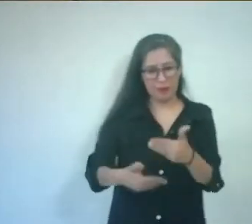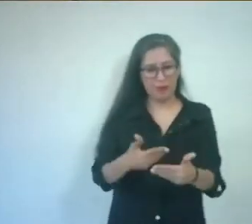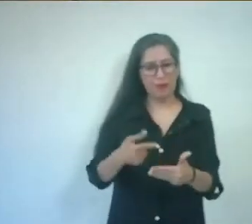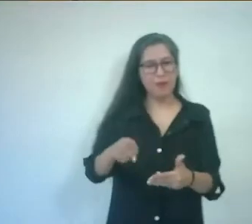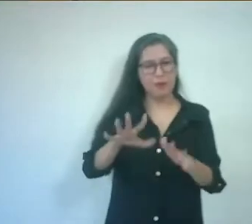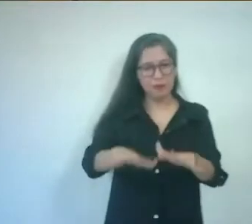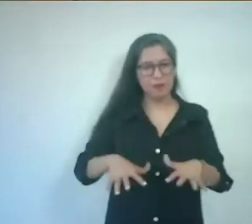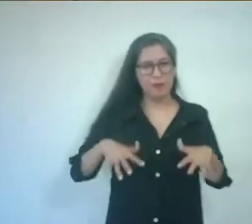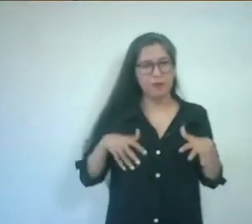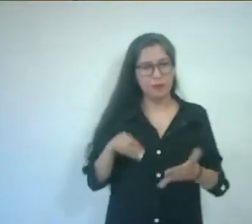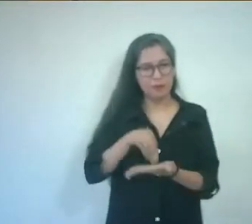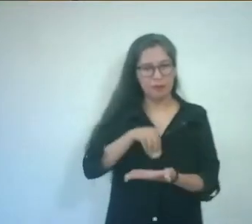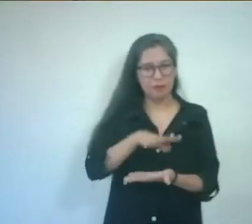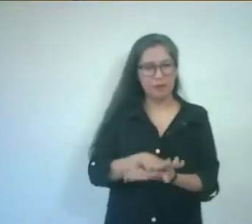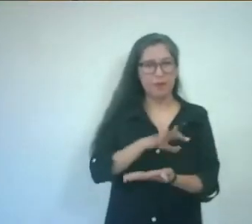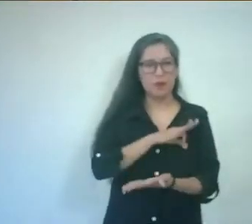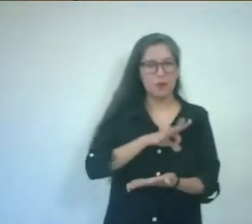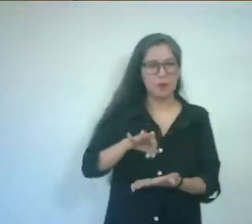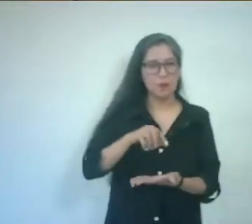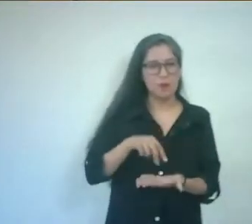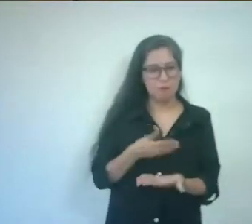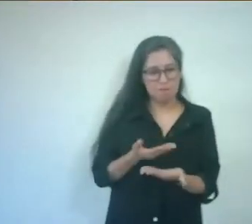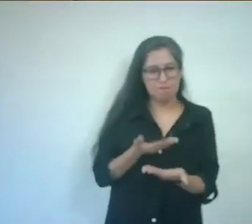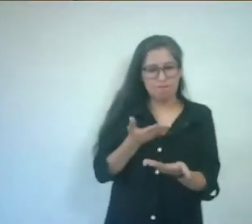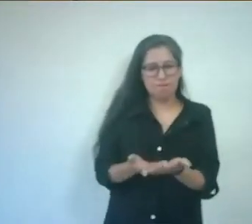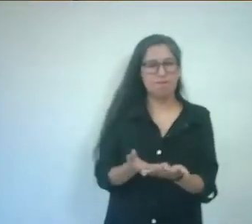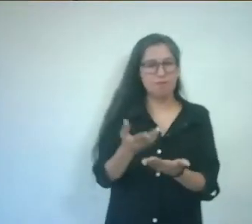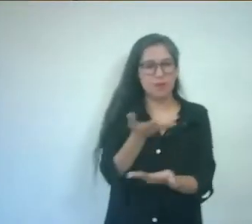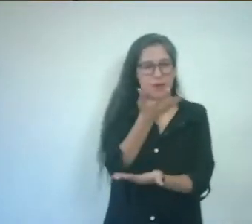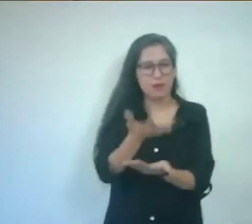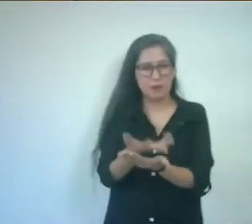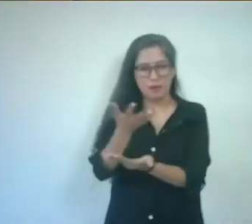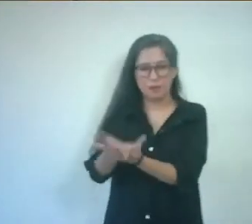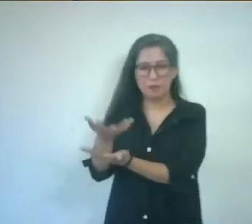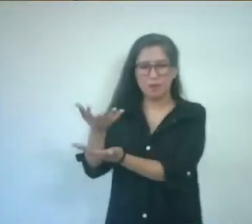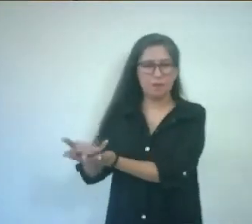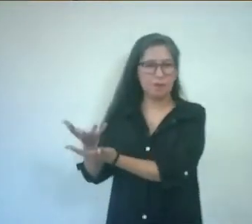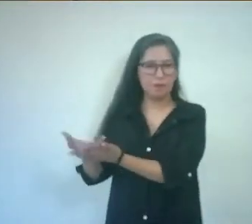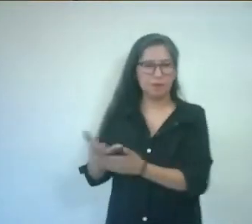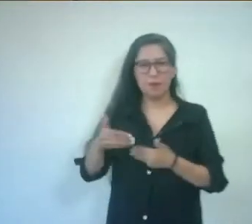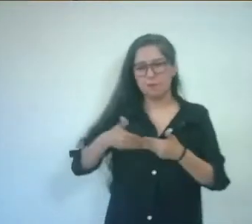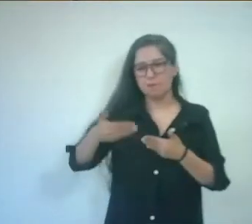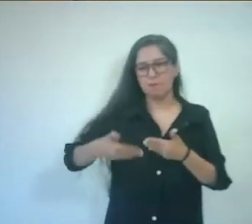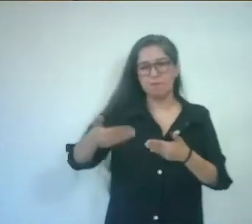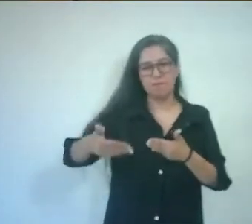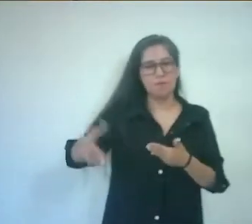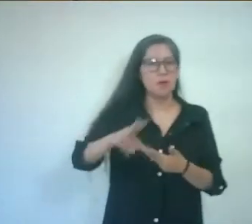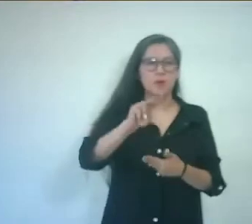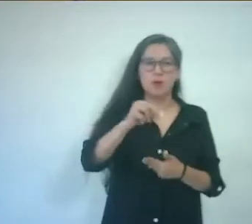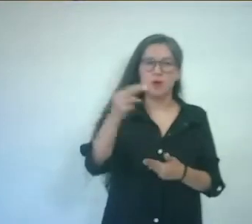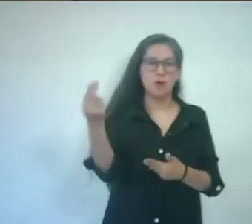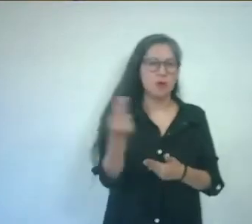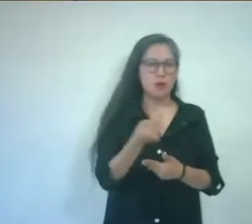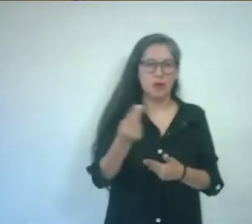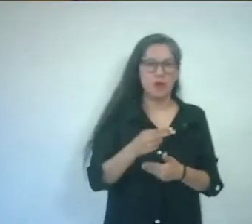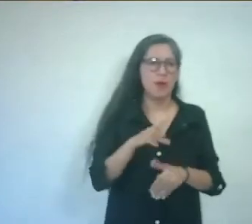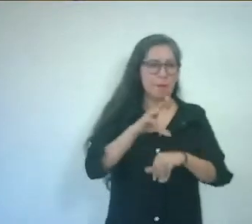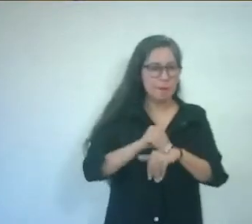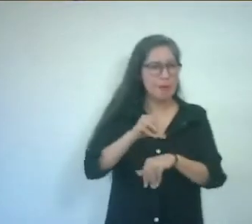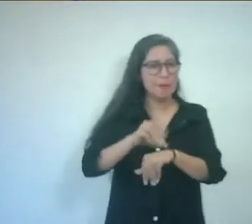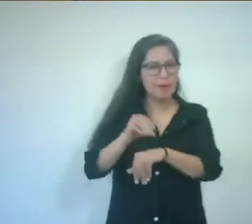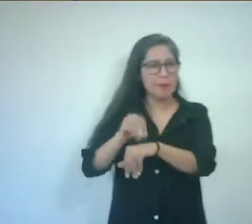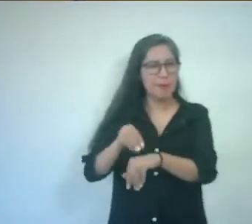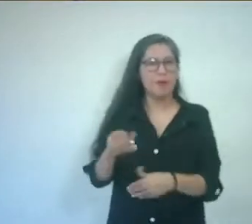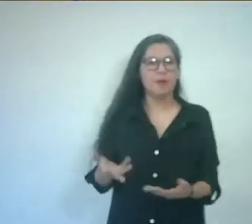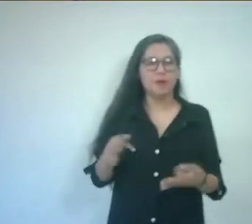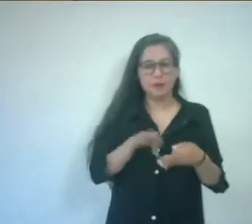sesión permanente se puedan decretar los recesos que se estimen convenientes, sin necesidad de solicitar en cada receso